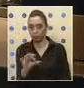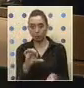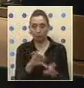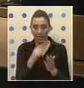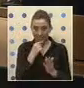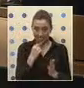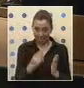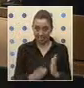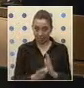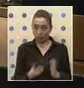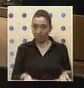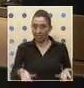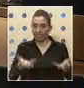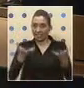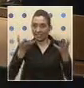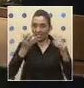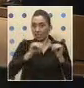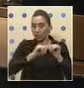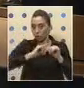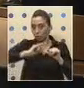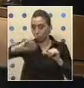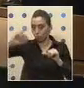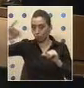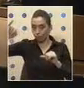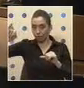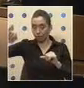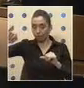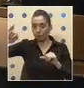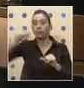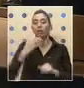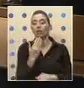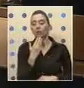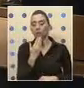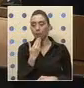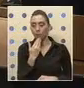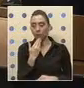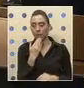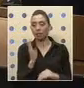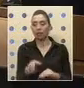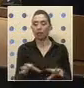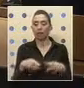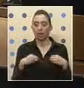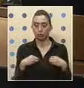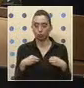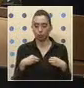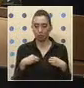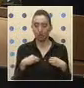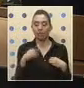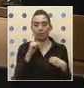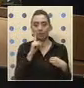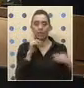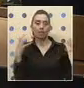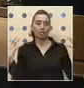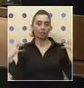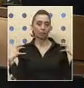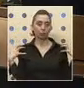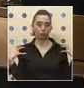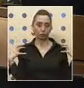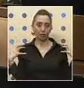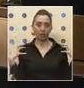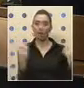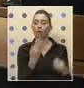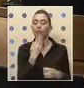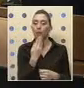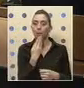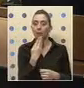su crecimiento sea sostenido en el tiempo, también tiene que asumir la responsabilidad de que